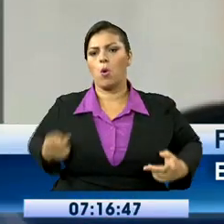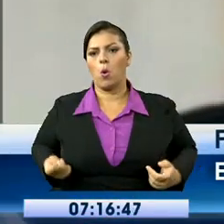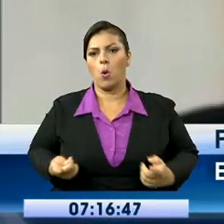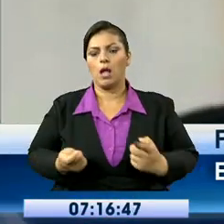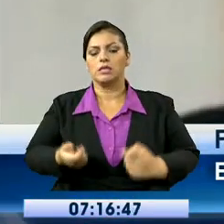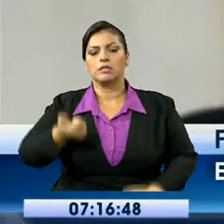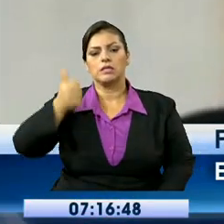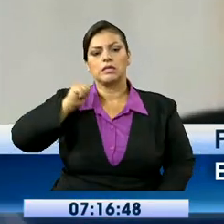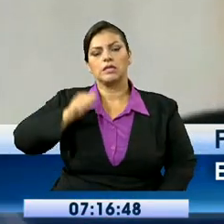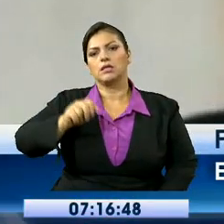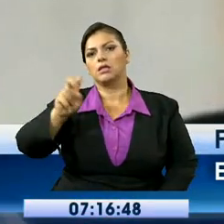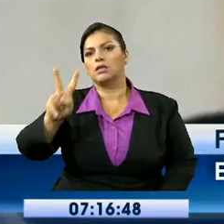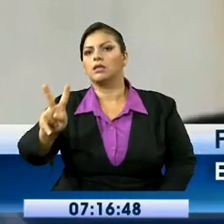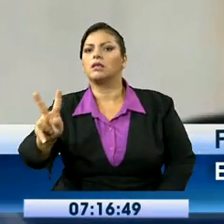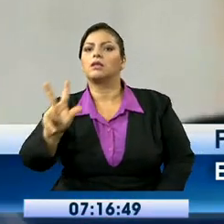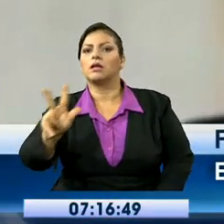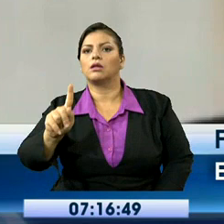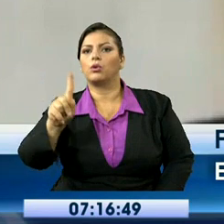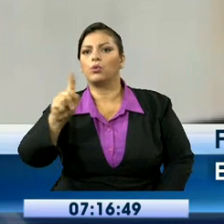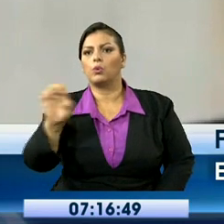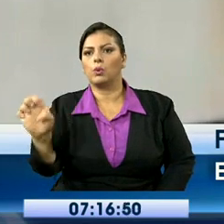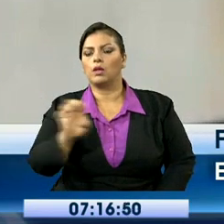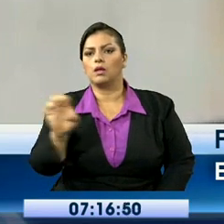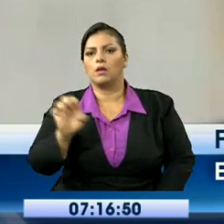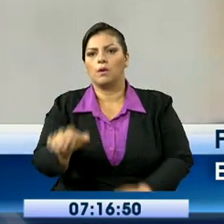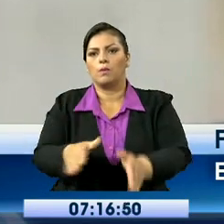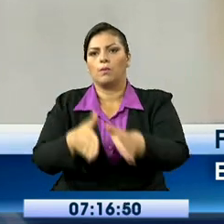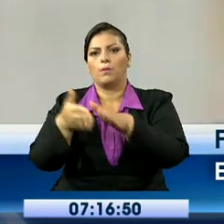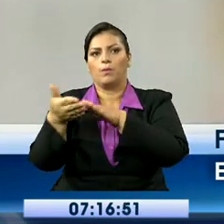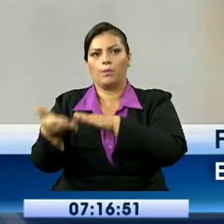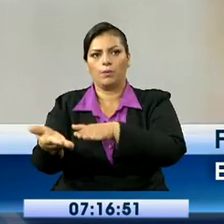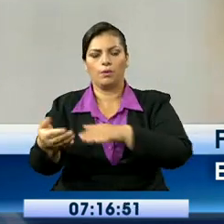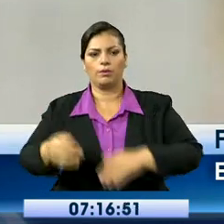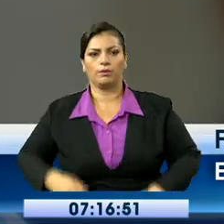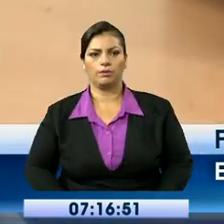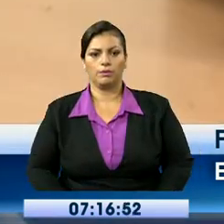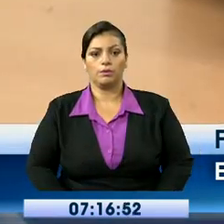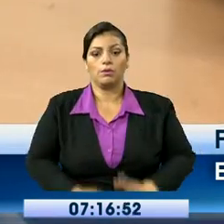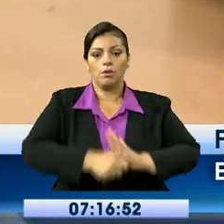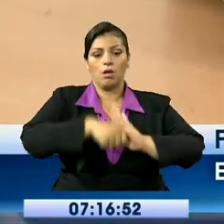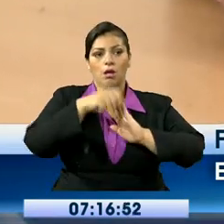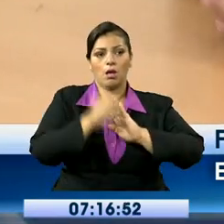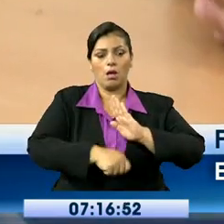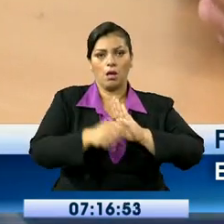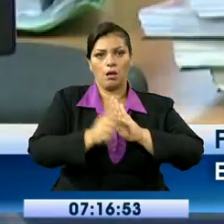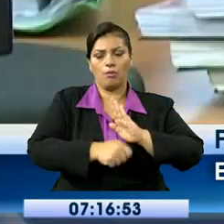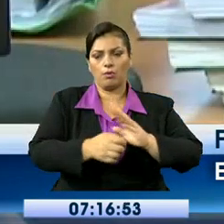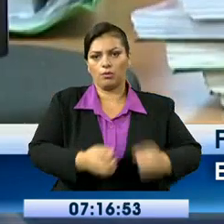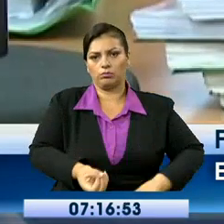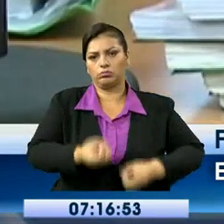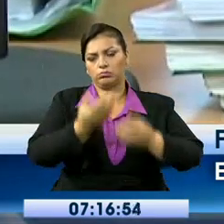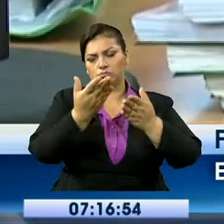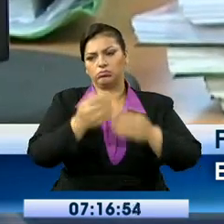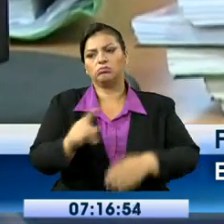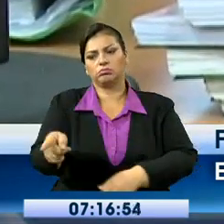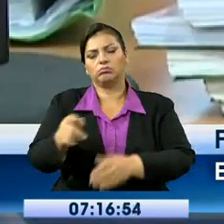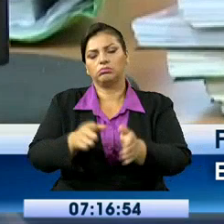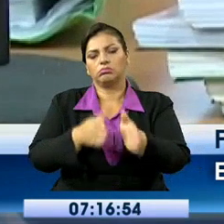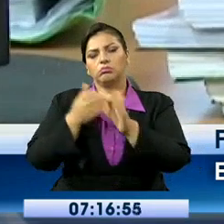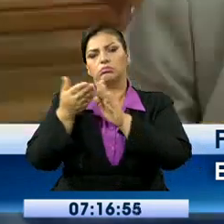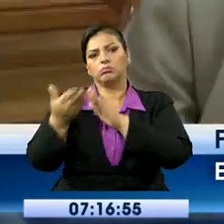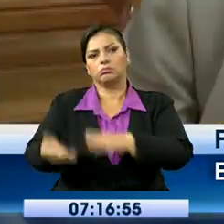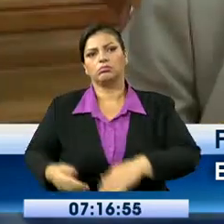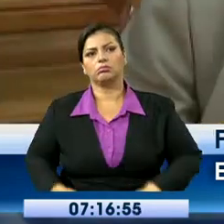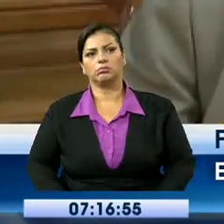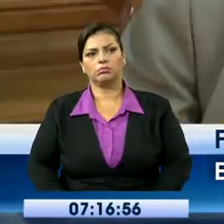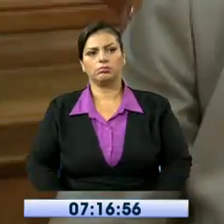enero en los Estados Unidos. Así lo confirmó Marcelo Dueñas, abogado del oficial, quien era investigado por el presunto delito de lesa humanidad.